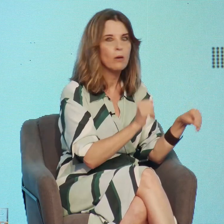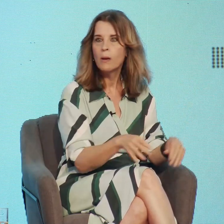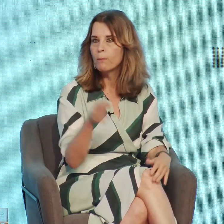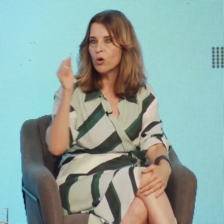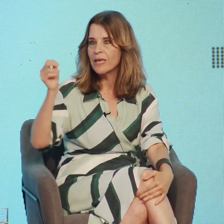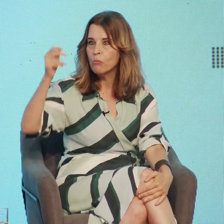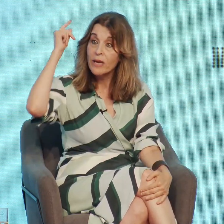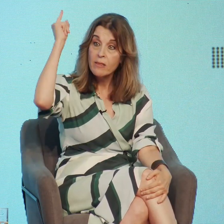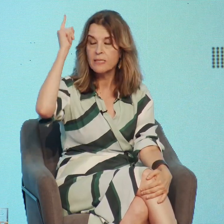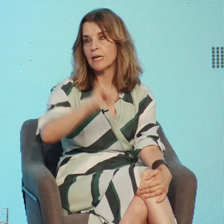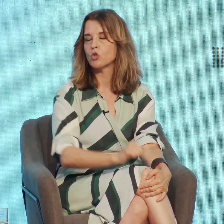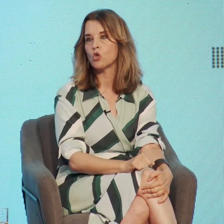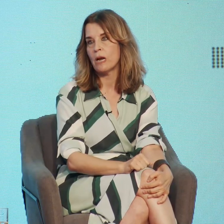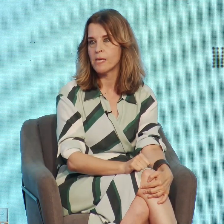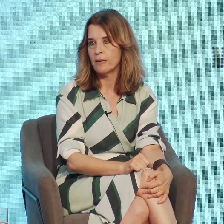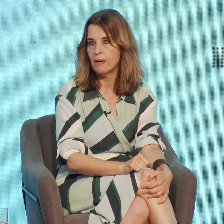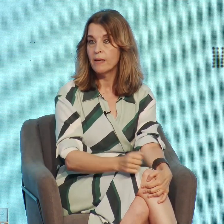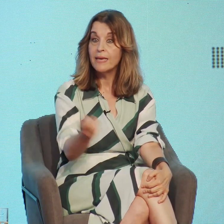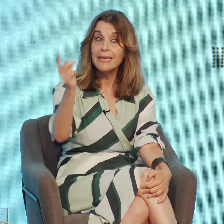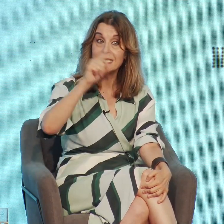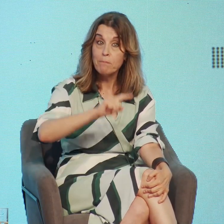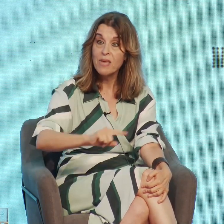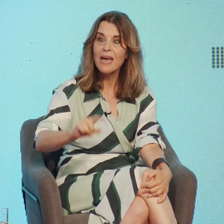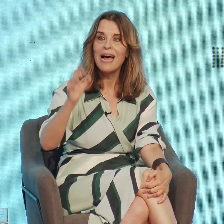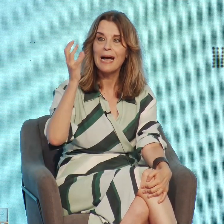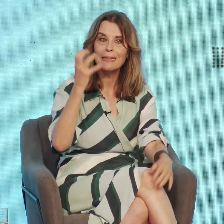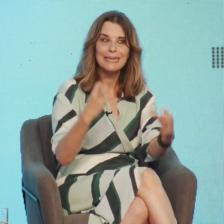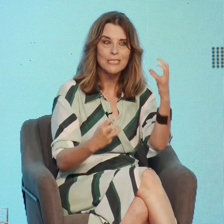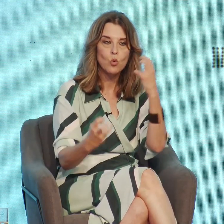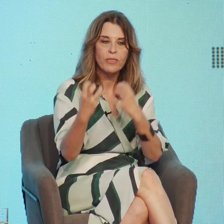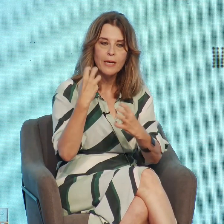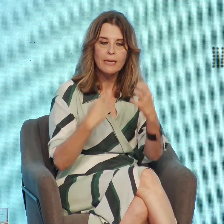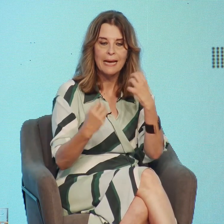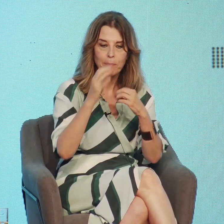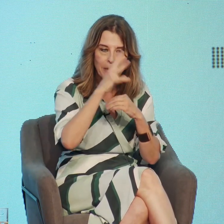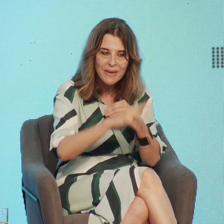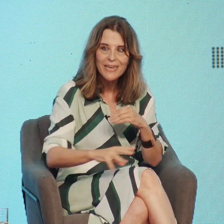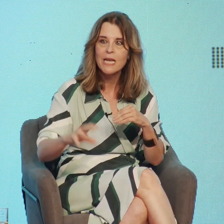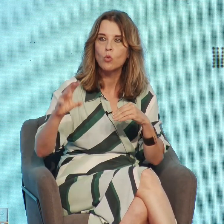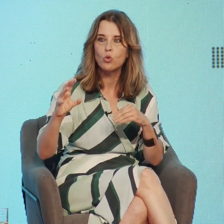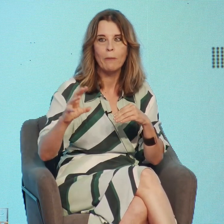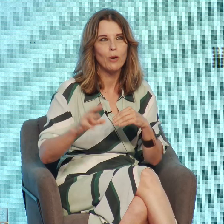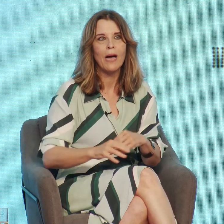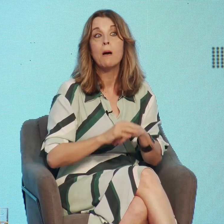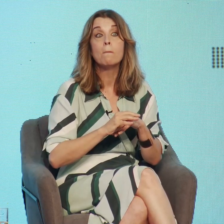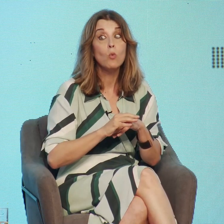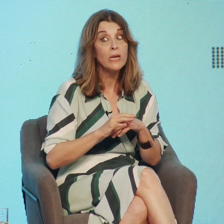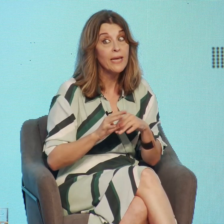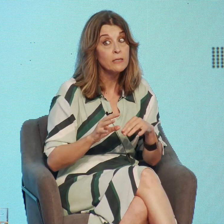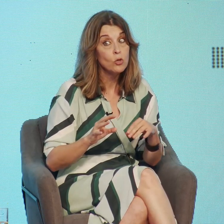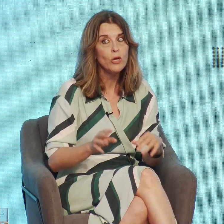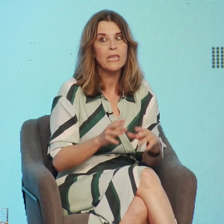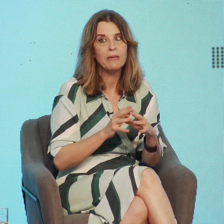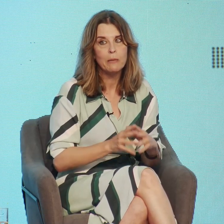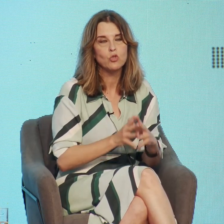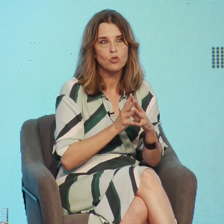voy, porque llevo aquí desde las 8 de la mañana. Y se empieza a traslucir y a permear esa cultura, pero va muy